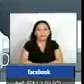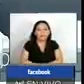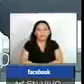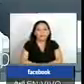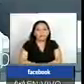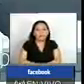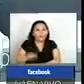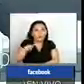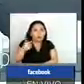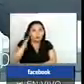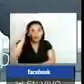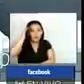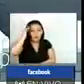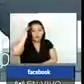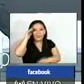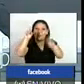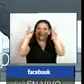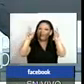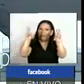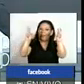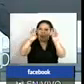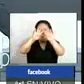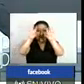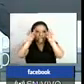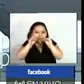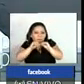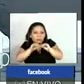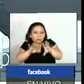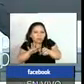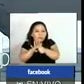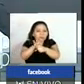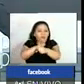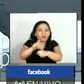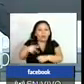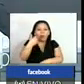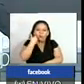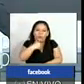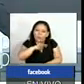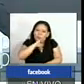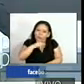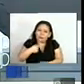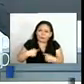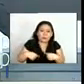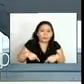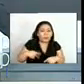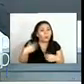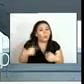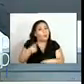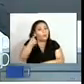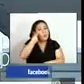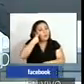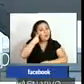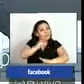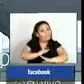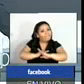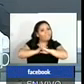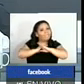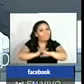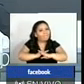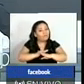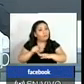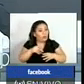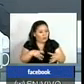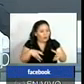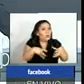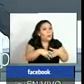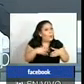Y sabe usted que la pandemia ha obligado a las personas que padecen enfermedades crónicas a redoblar las medidas de prevención por tratarse de